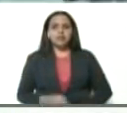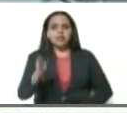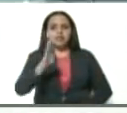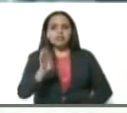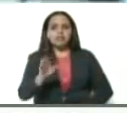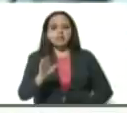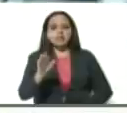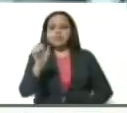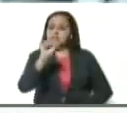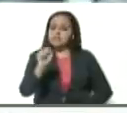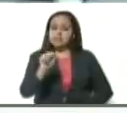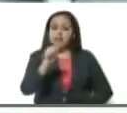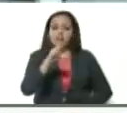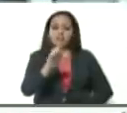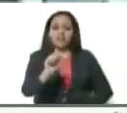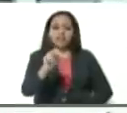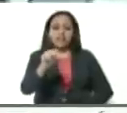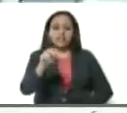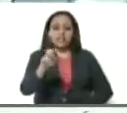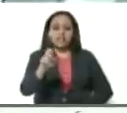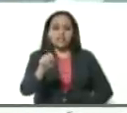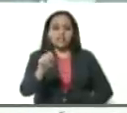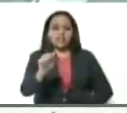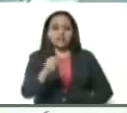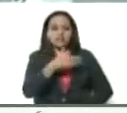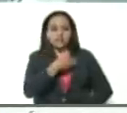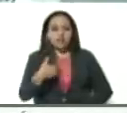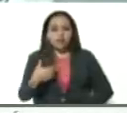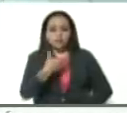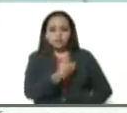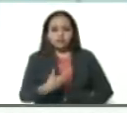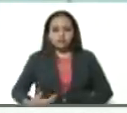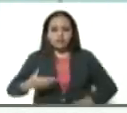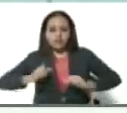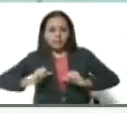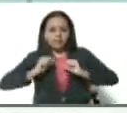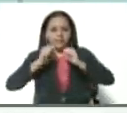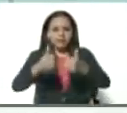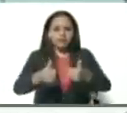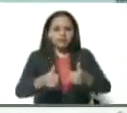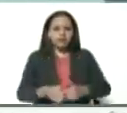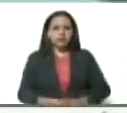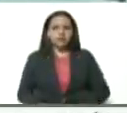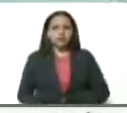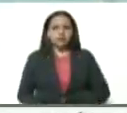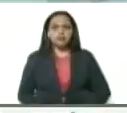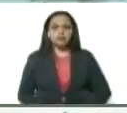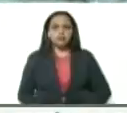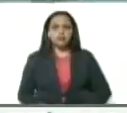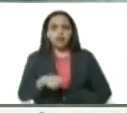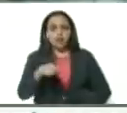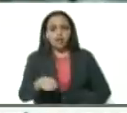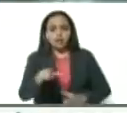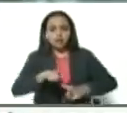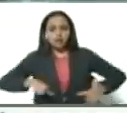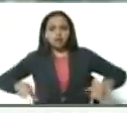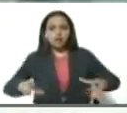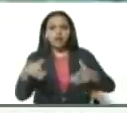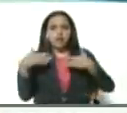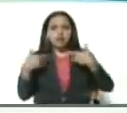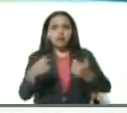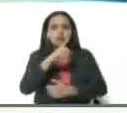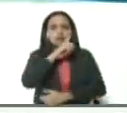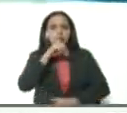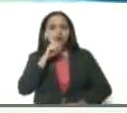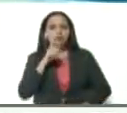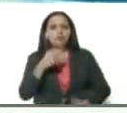de Barinas. Quiero, presidente, inicialmente mencionarle que este centro de salud lleva el nombre